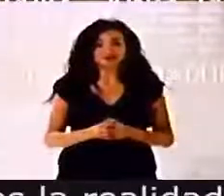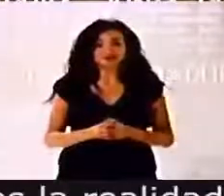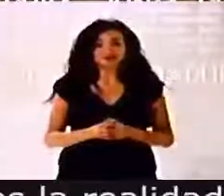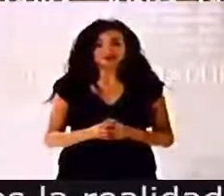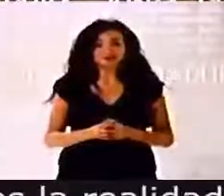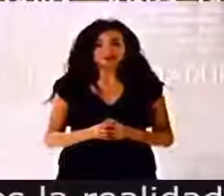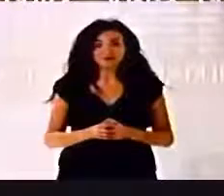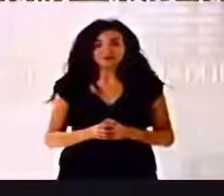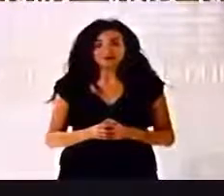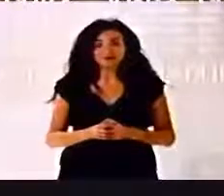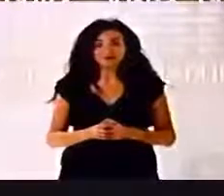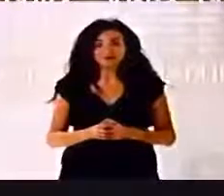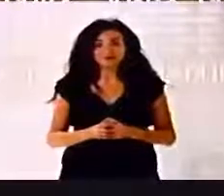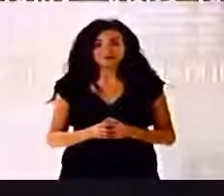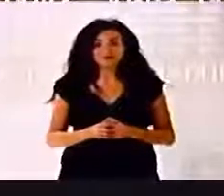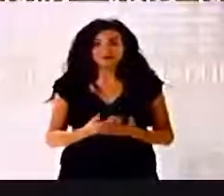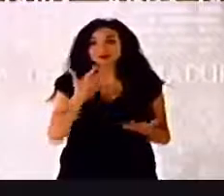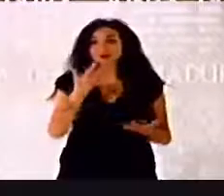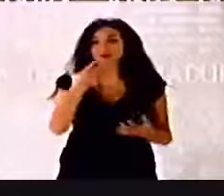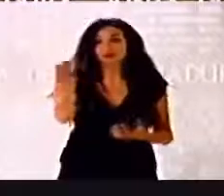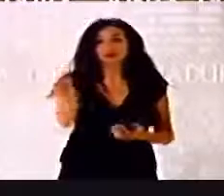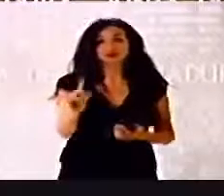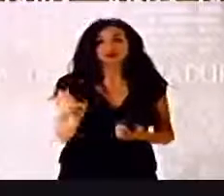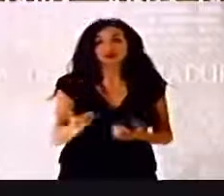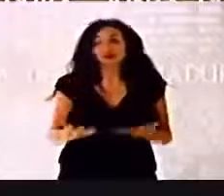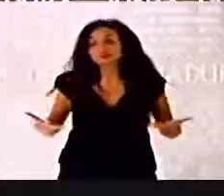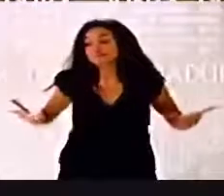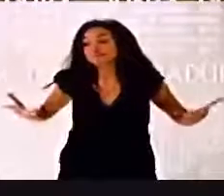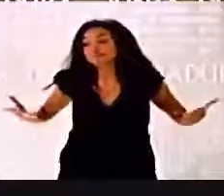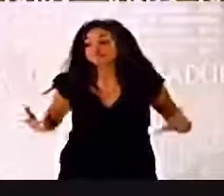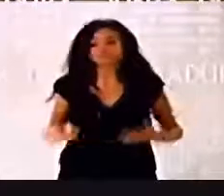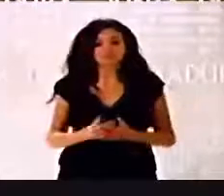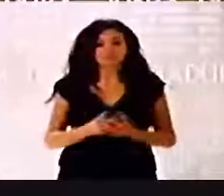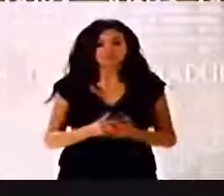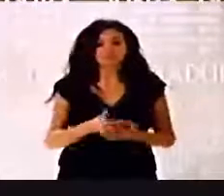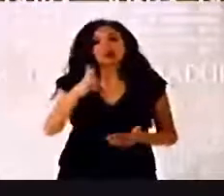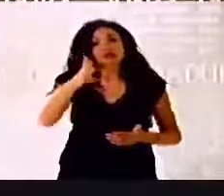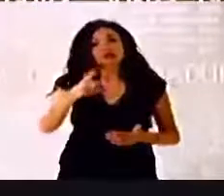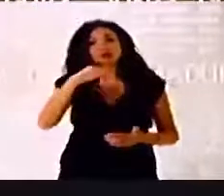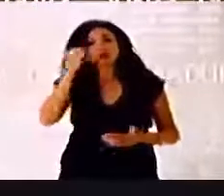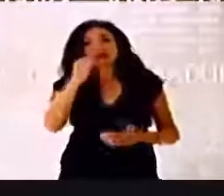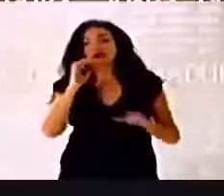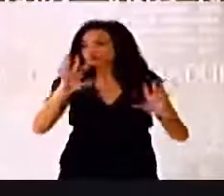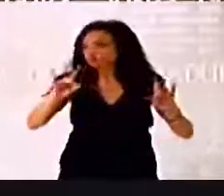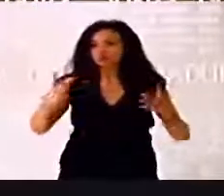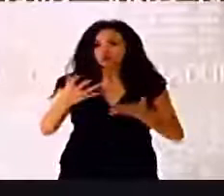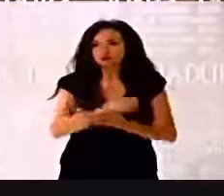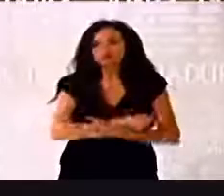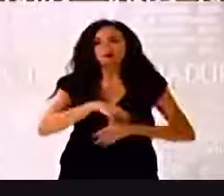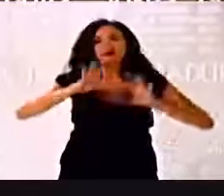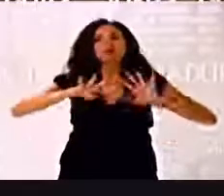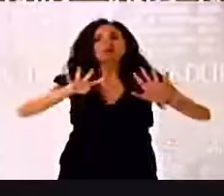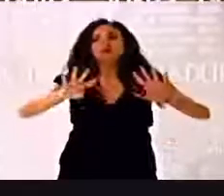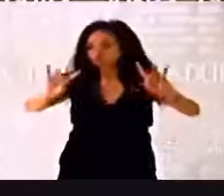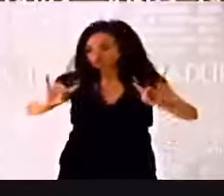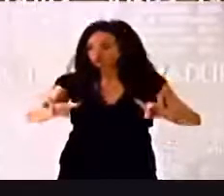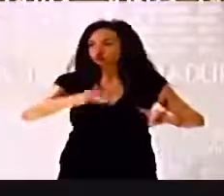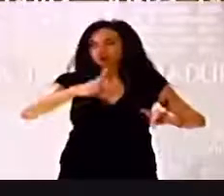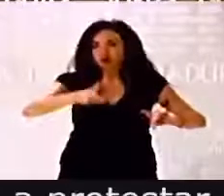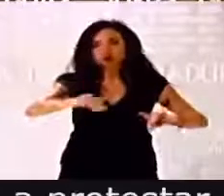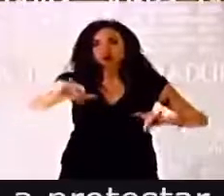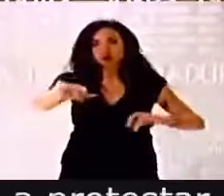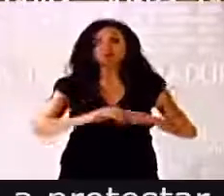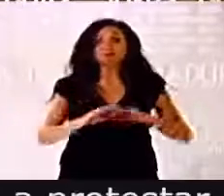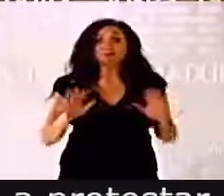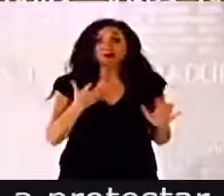Si eso no se entiende, pues no se entiende. Derecho a protestar, todo el del mundo, a manifestarse, todo el del mundo. Claro, pero cuando